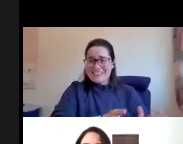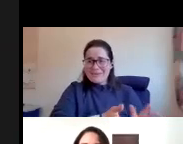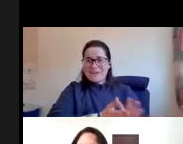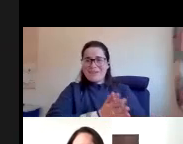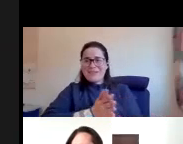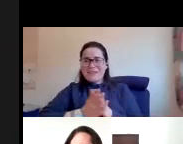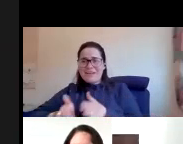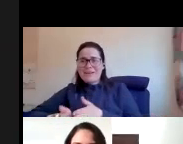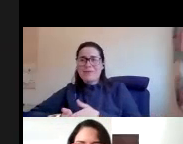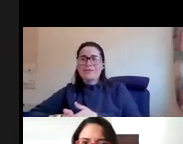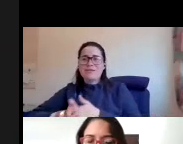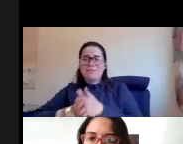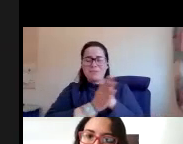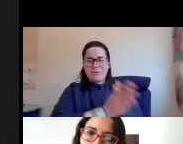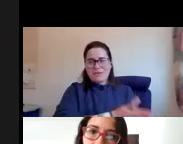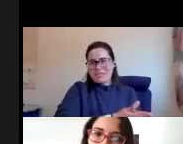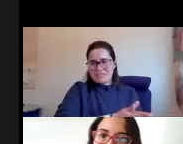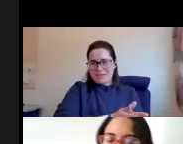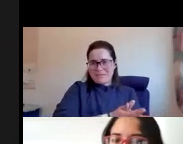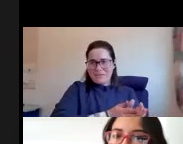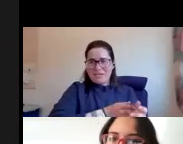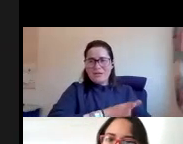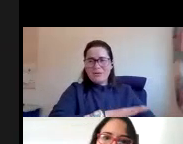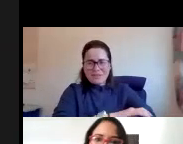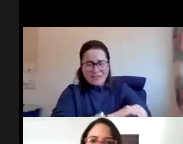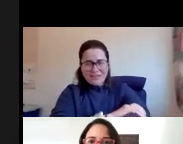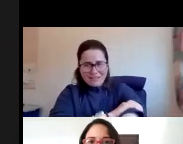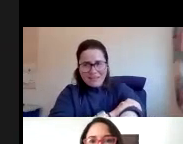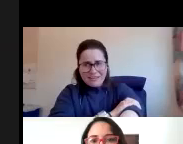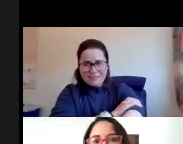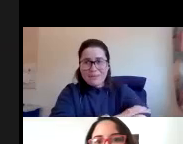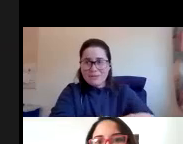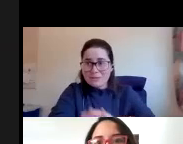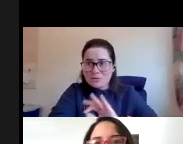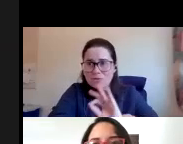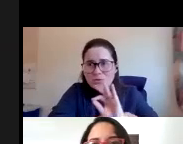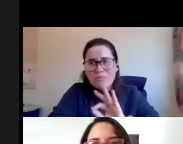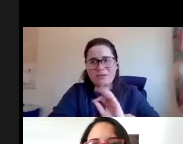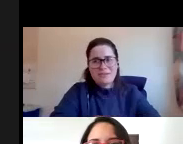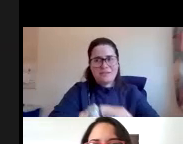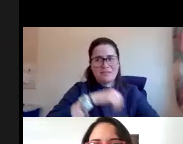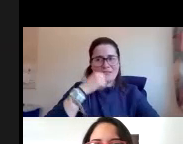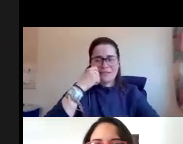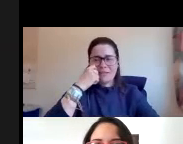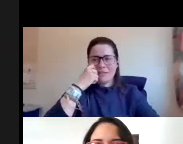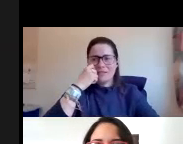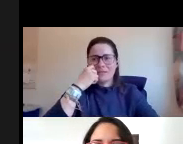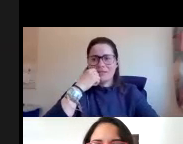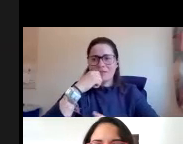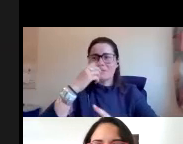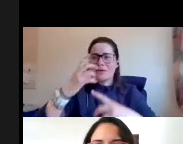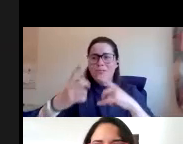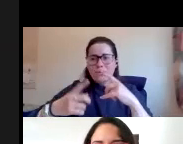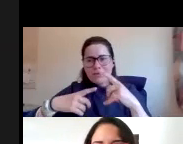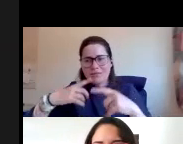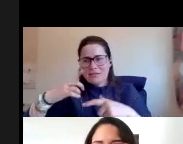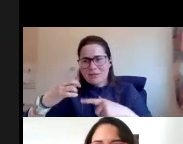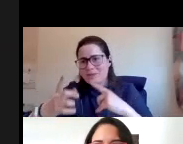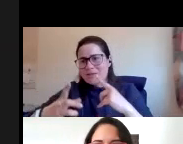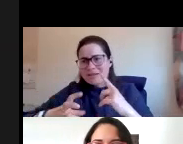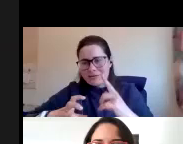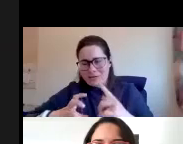eutrofizado está para ver en cuánto tiempo se puede regresar. Y no voy a entrar a detalles, pero es súper interesante. Si están interesantes en estos, vean